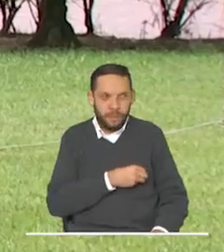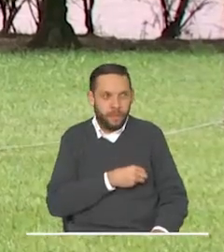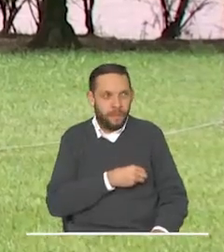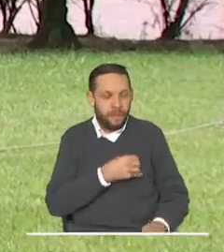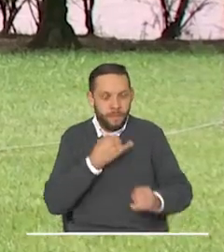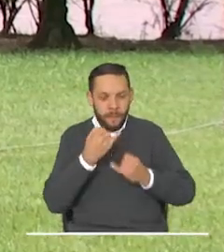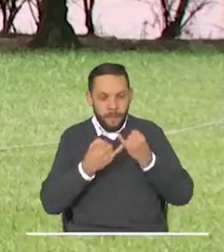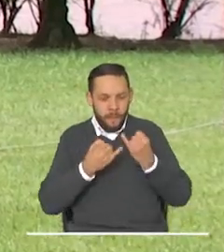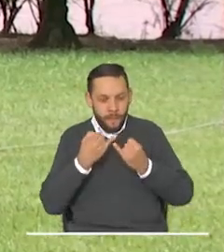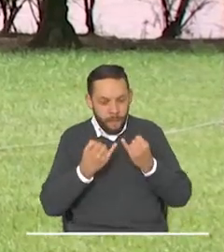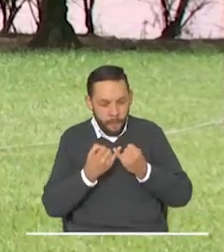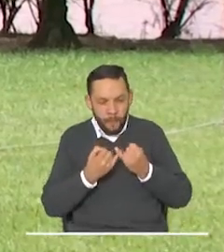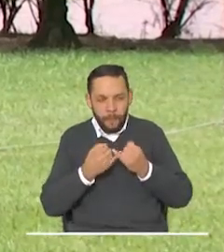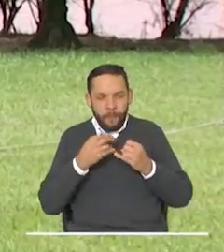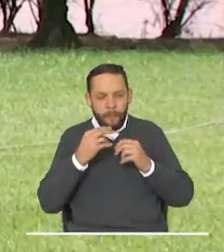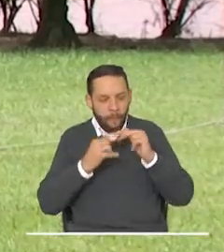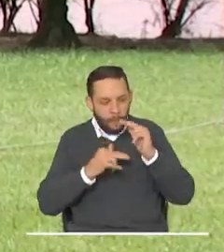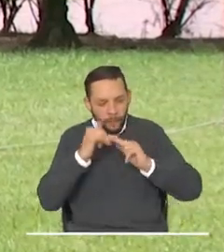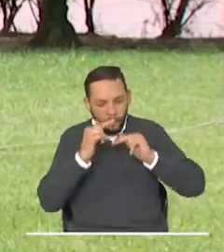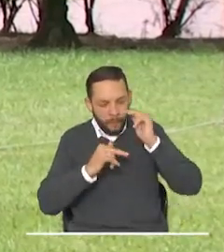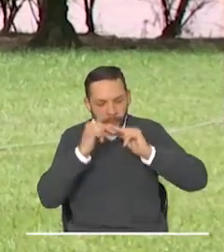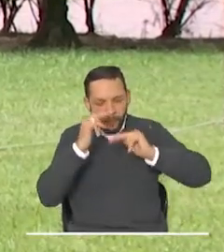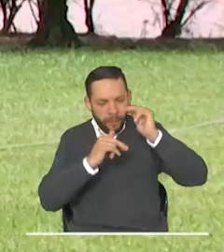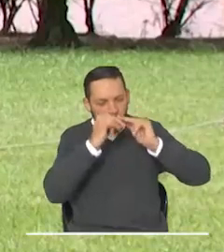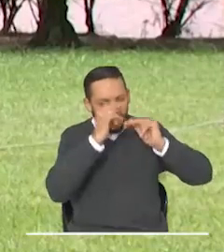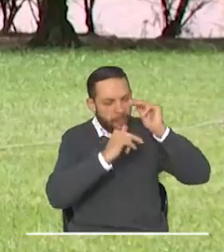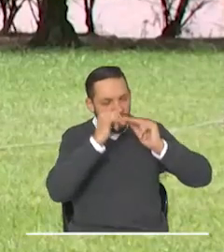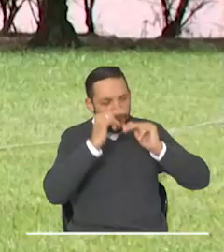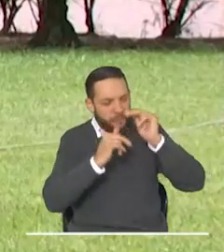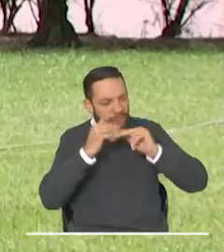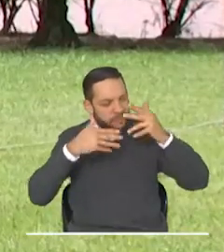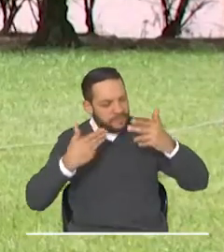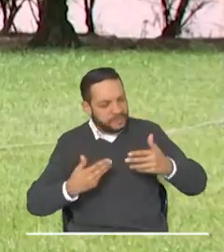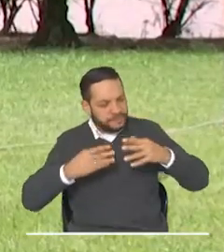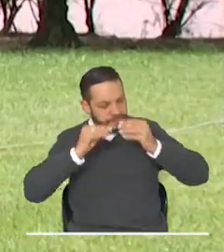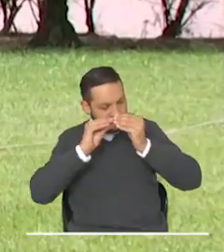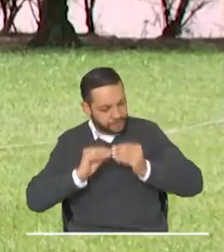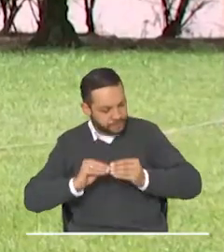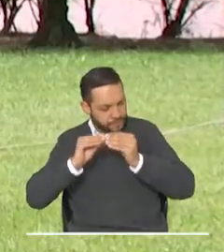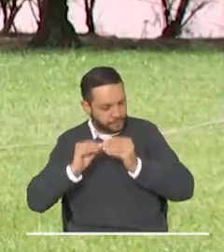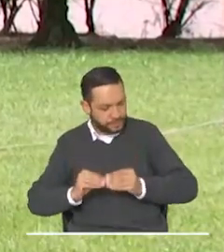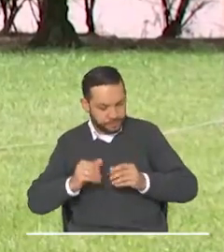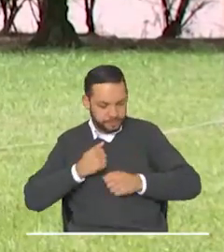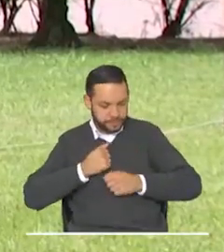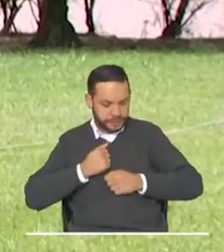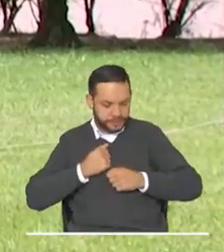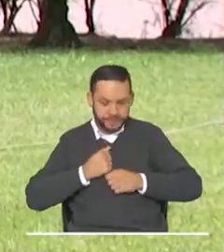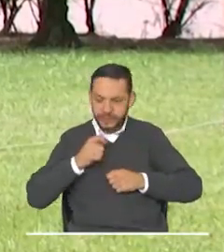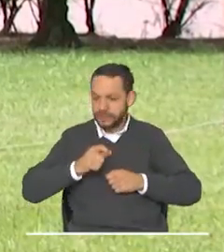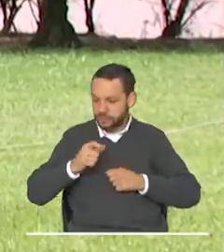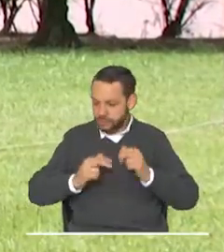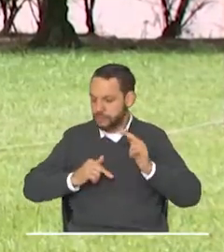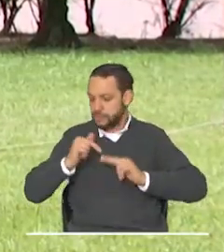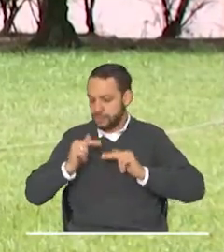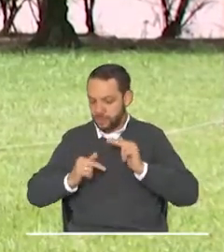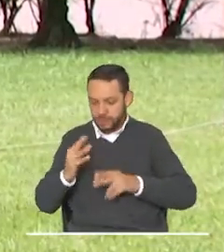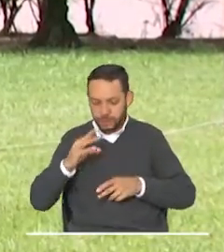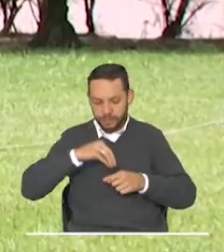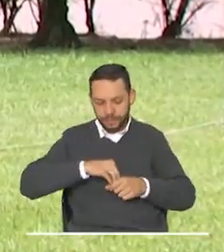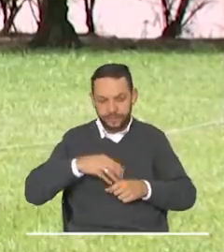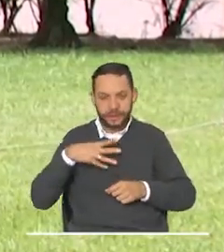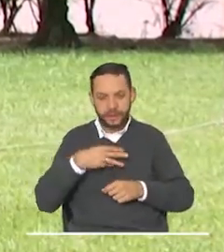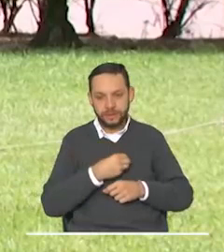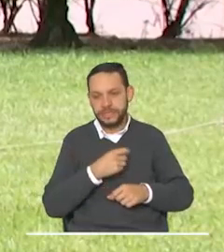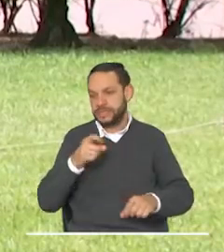hacemos la personalidad Y la personalidad está constituida por cómo le damos significado al mundo y necesitamos ese enfrentar ese mundo